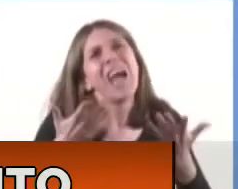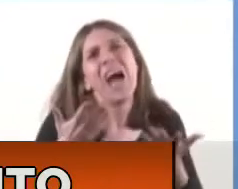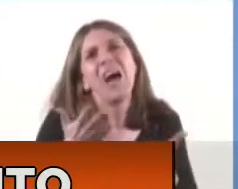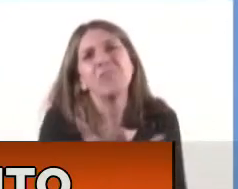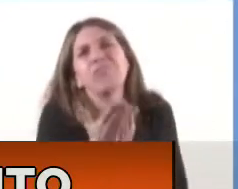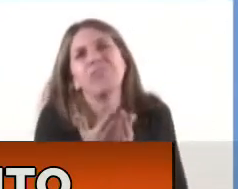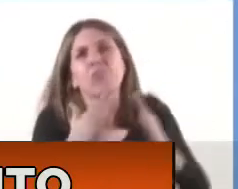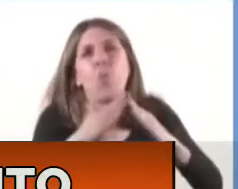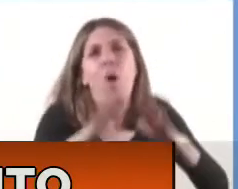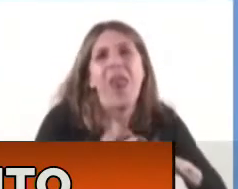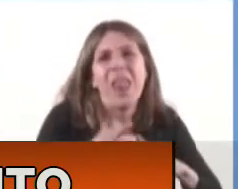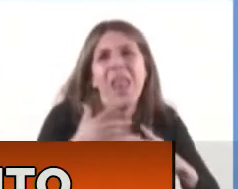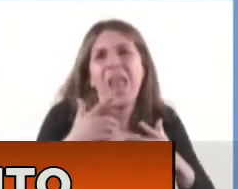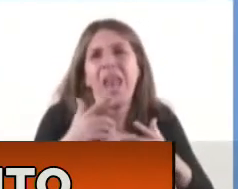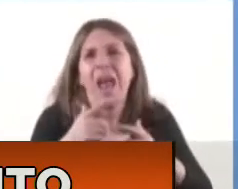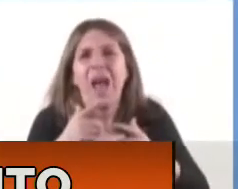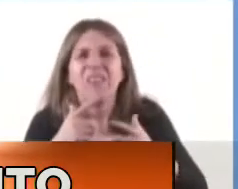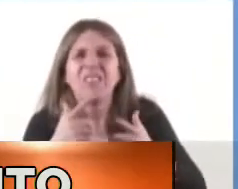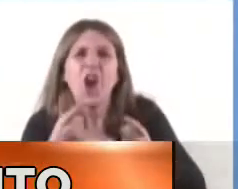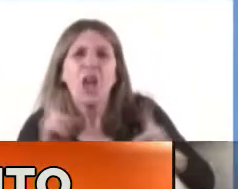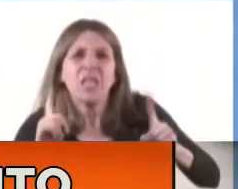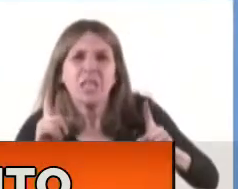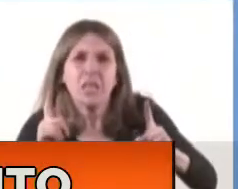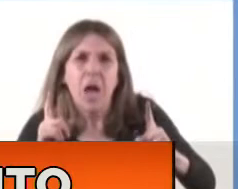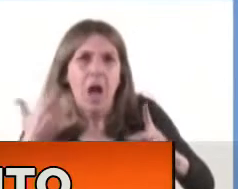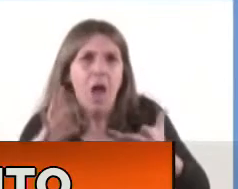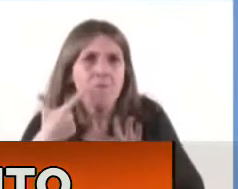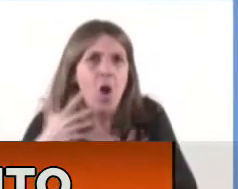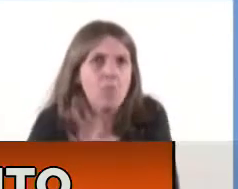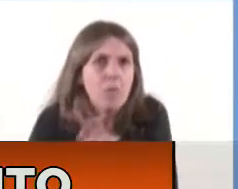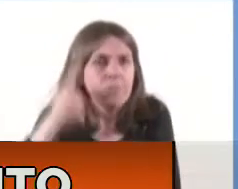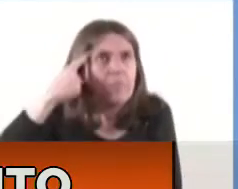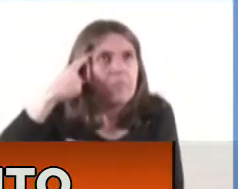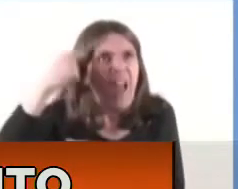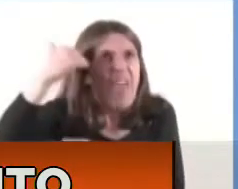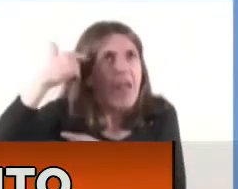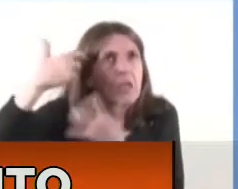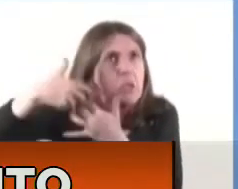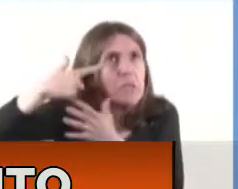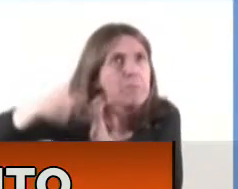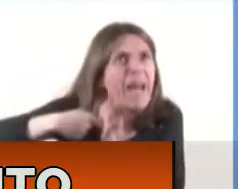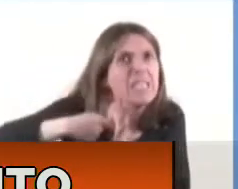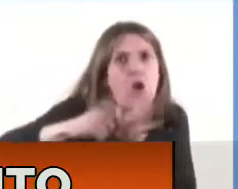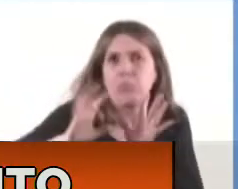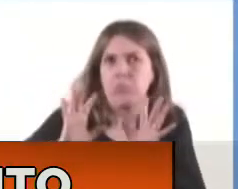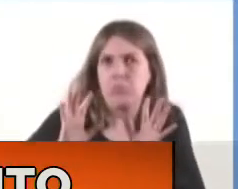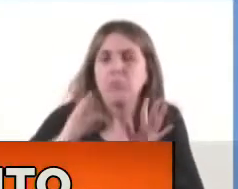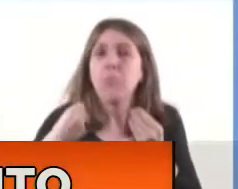los cuidados y la prevención de la que nosotros estamos hablando. Para solucionar este